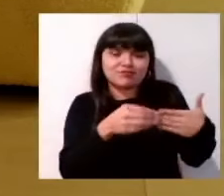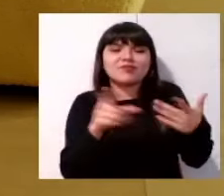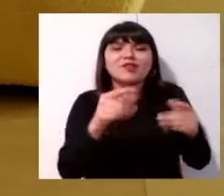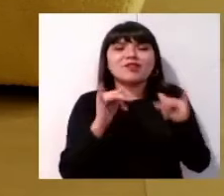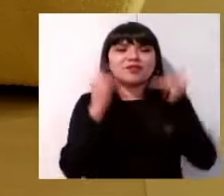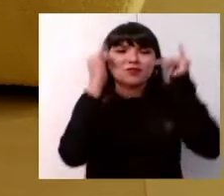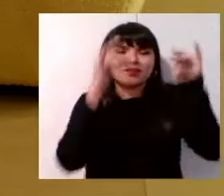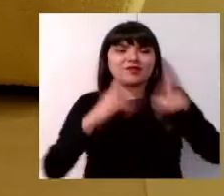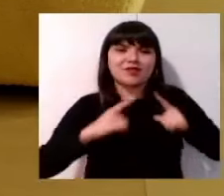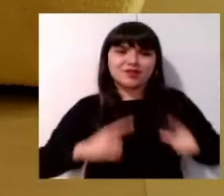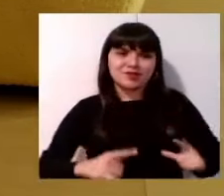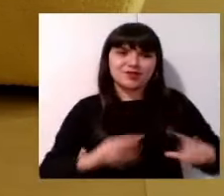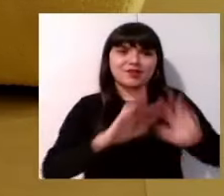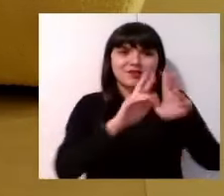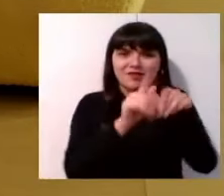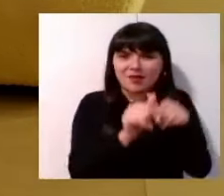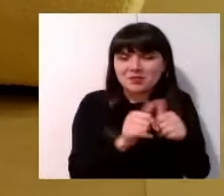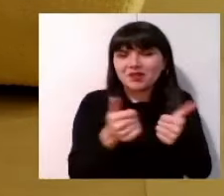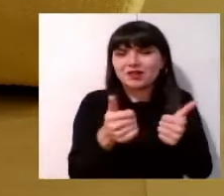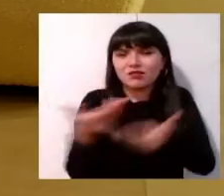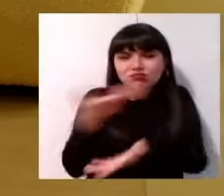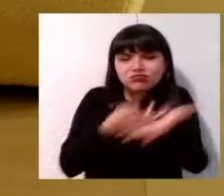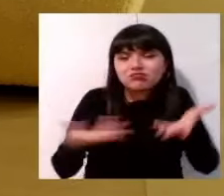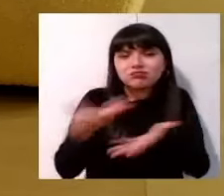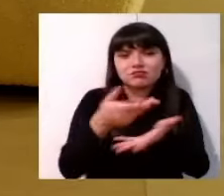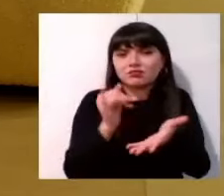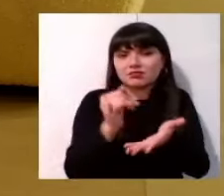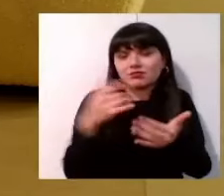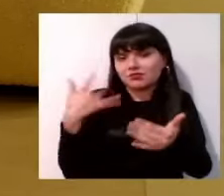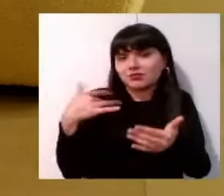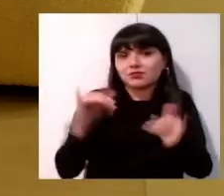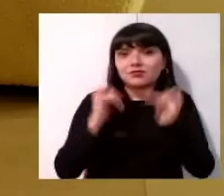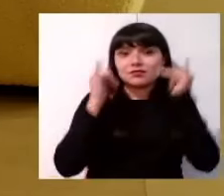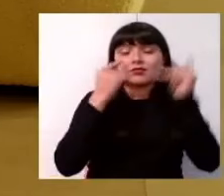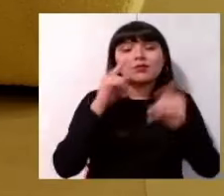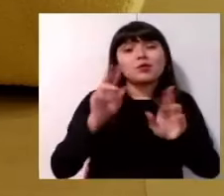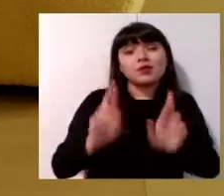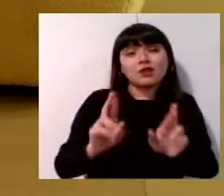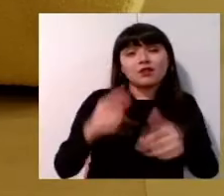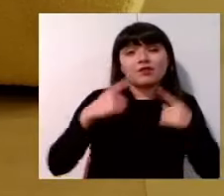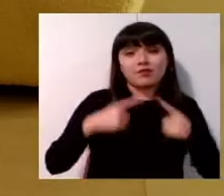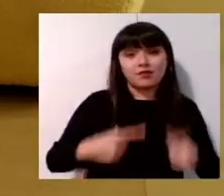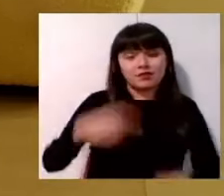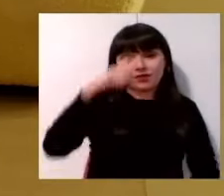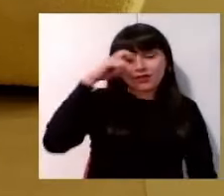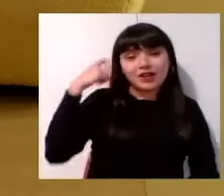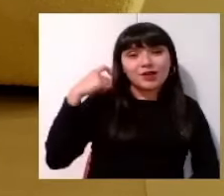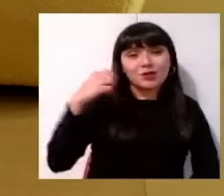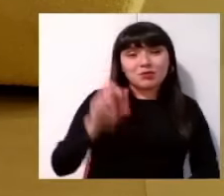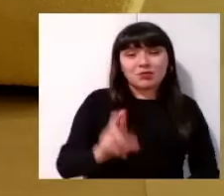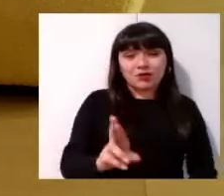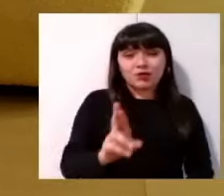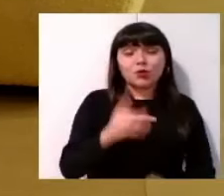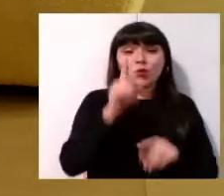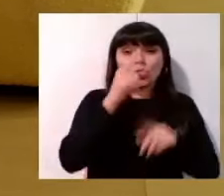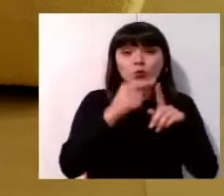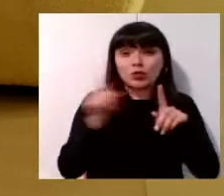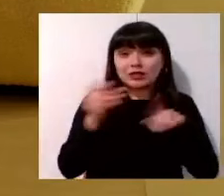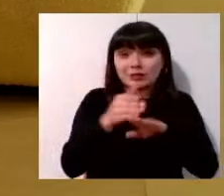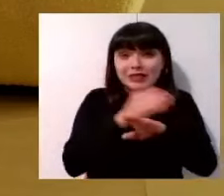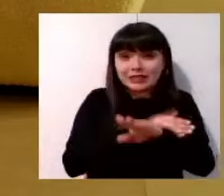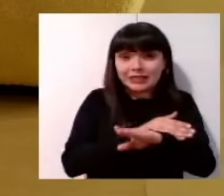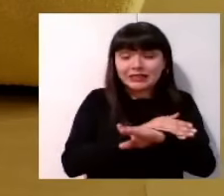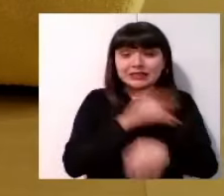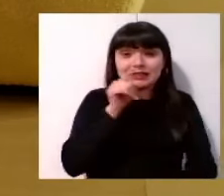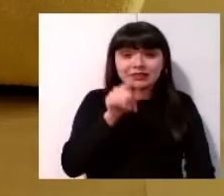pero importante, ojalá las vacaciones de verano, que son más largas, una semana antes empezar a hacer un